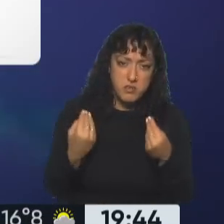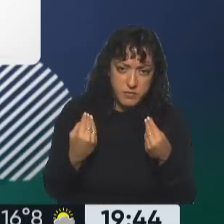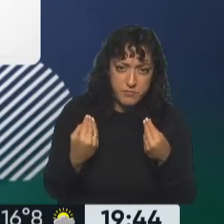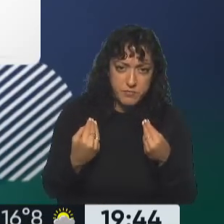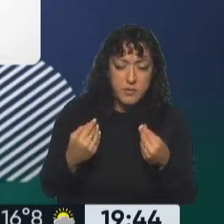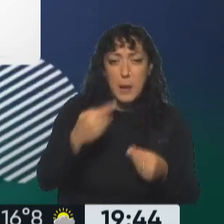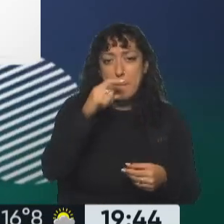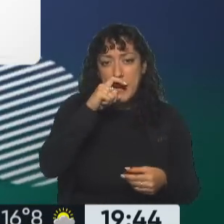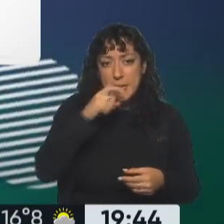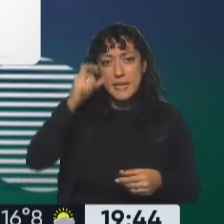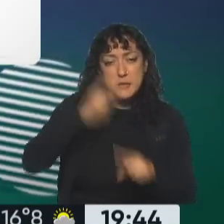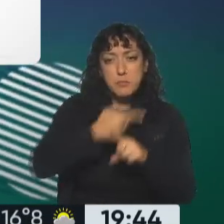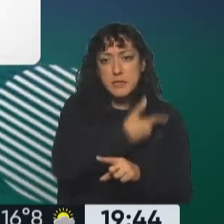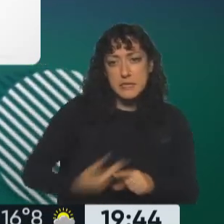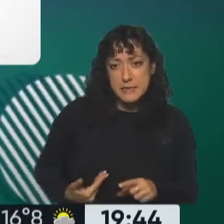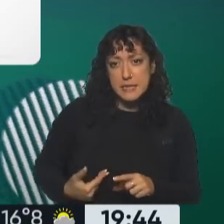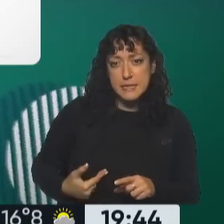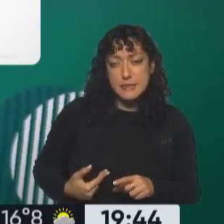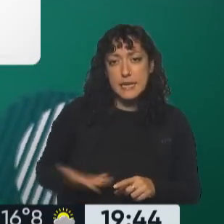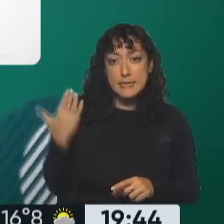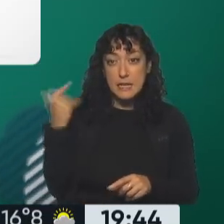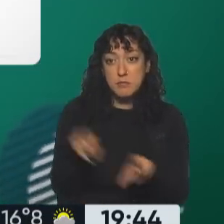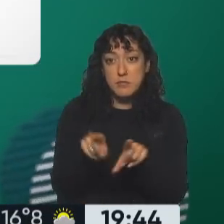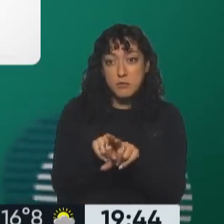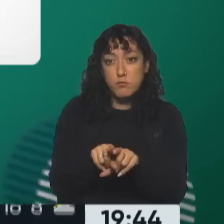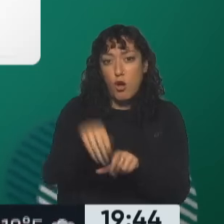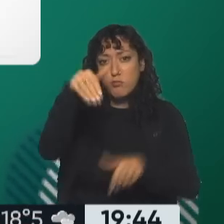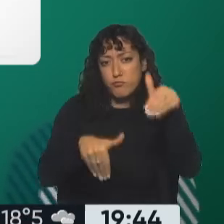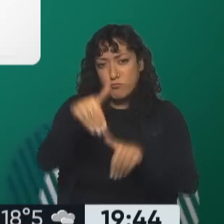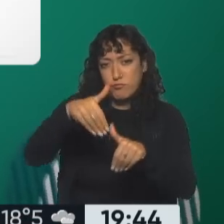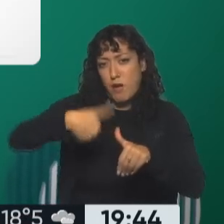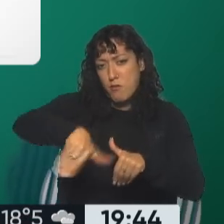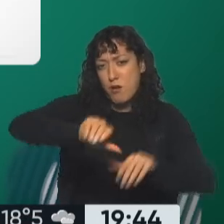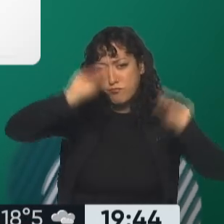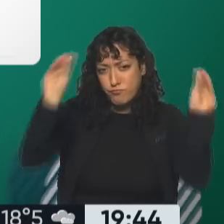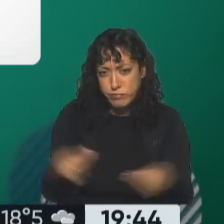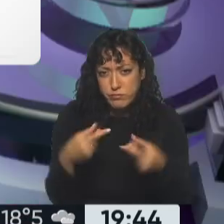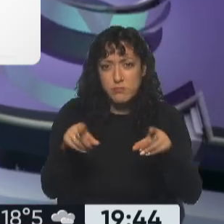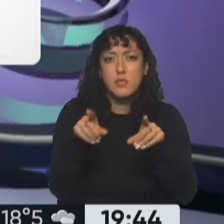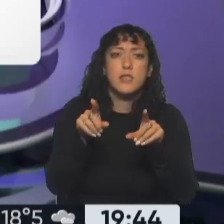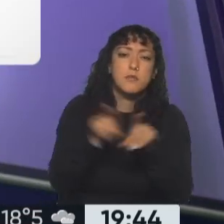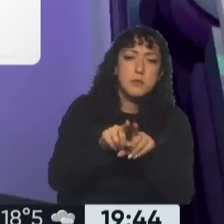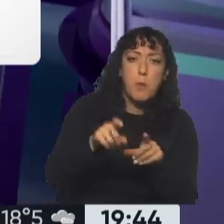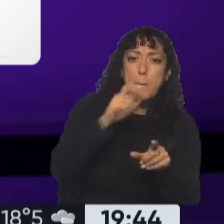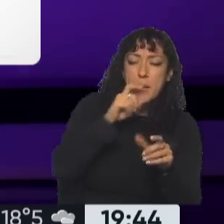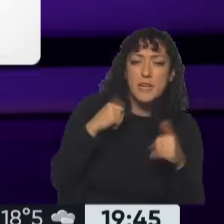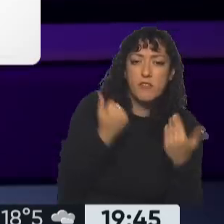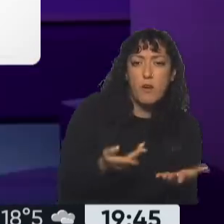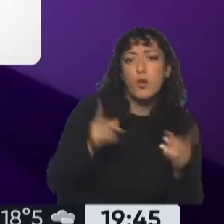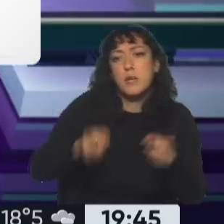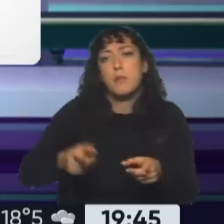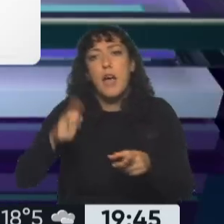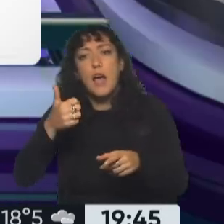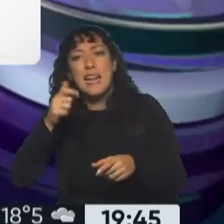ayer el presidente Mauricio Macri, ante las derrotas electorales que la derecha macrista y los autodenominados libertarios sufrieron en las elecciones del pasado